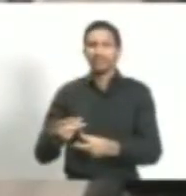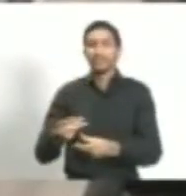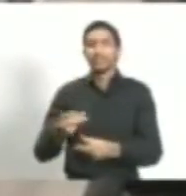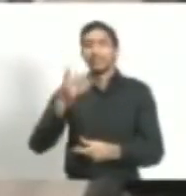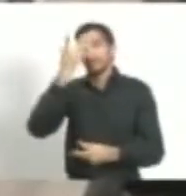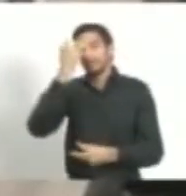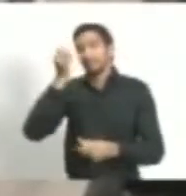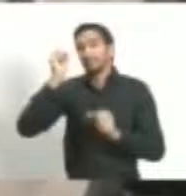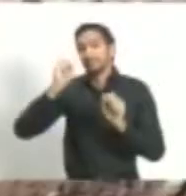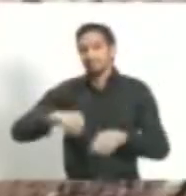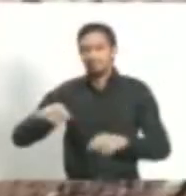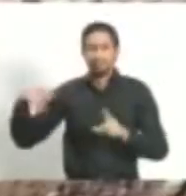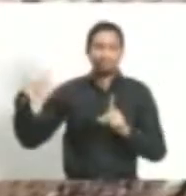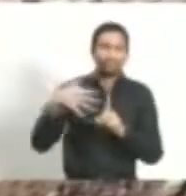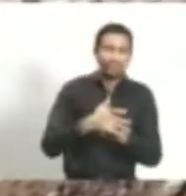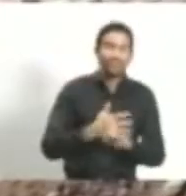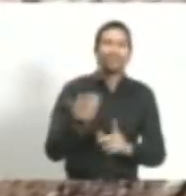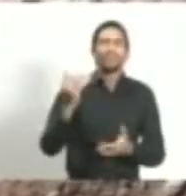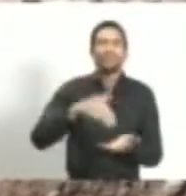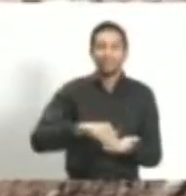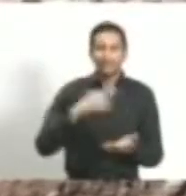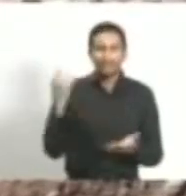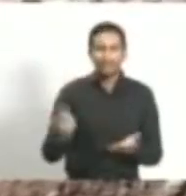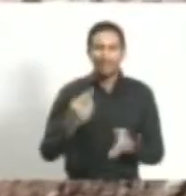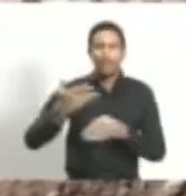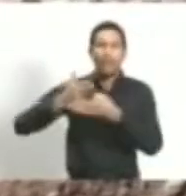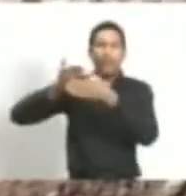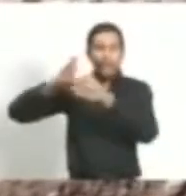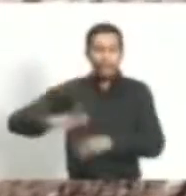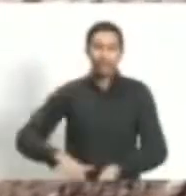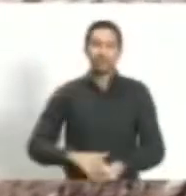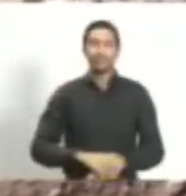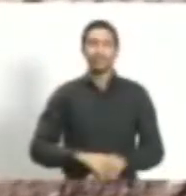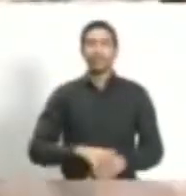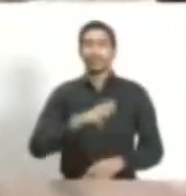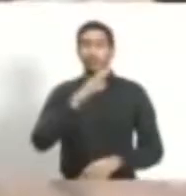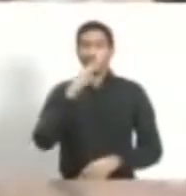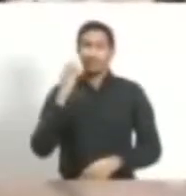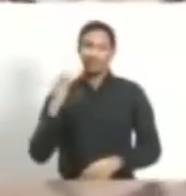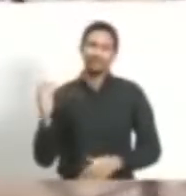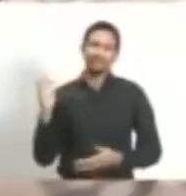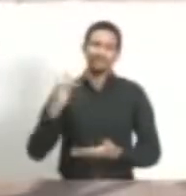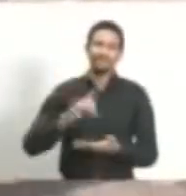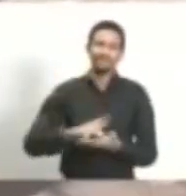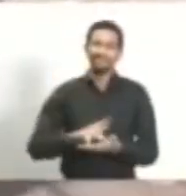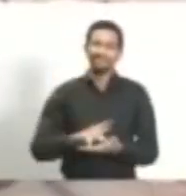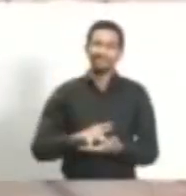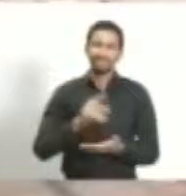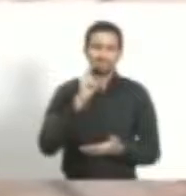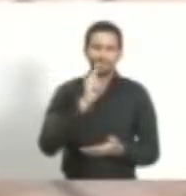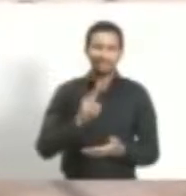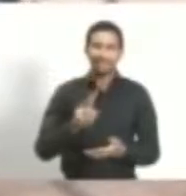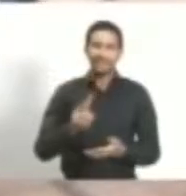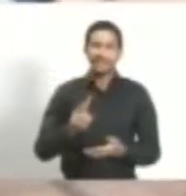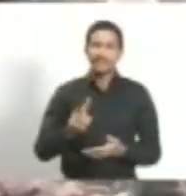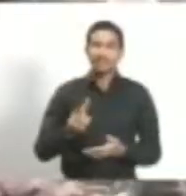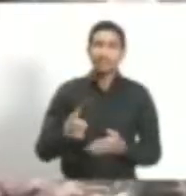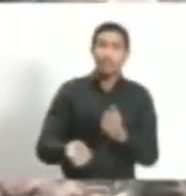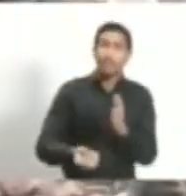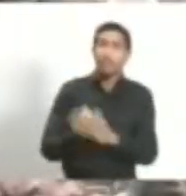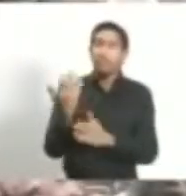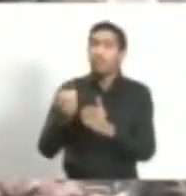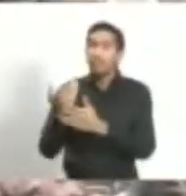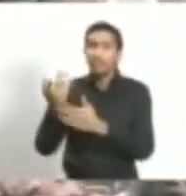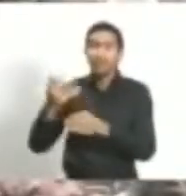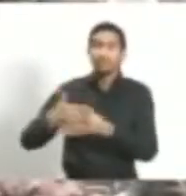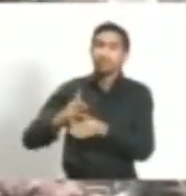Cabe resaltar que en diferentes ocasiones el patólogo Rodrigo Gras ha denunciado que en las nuevas construcciones no existe una